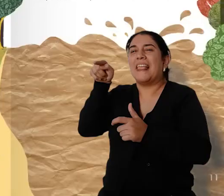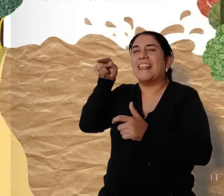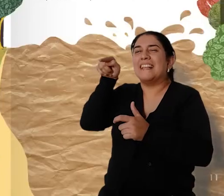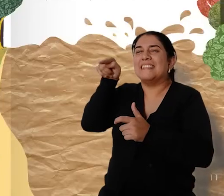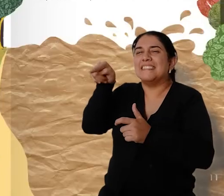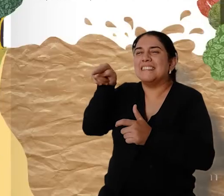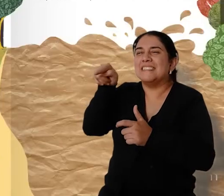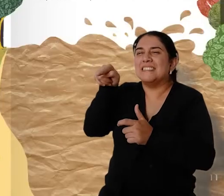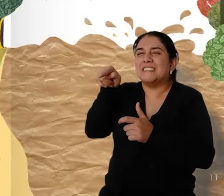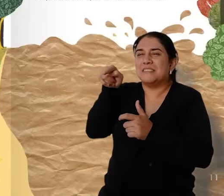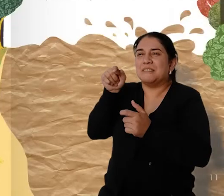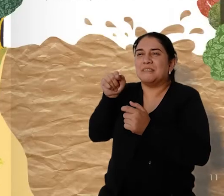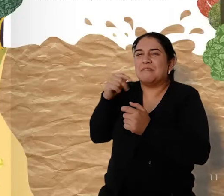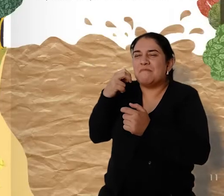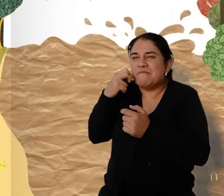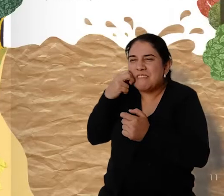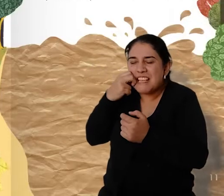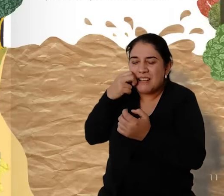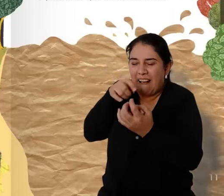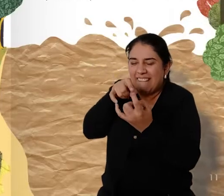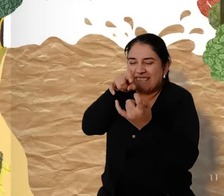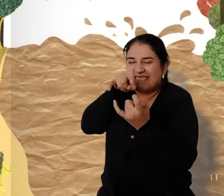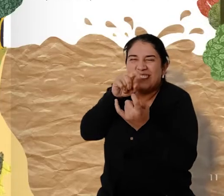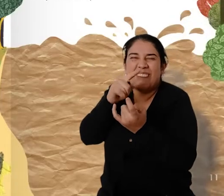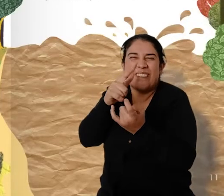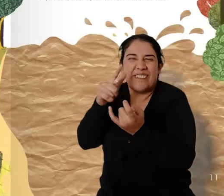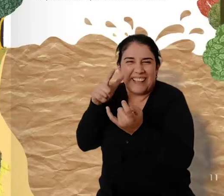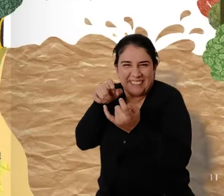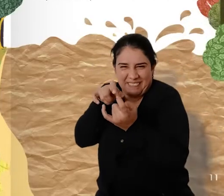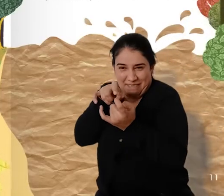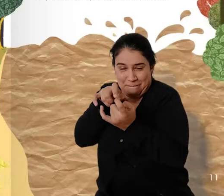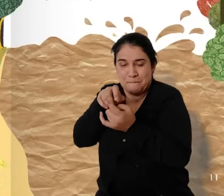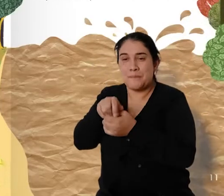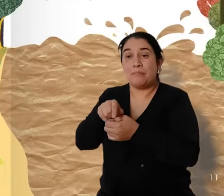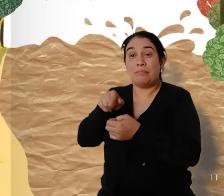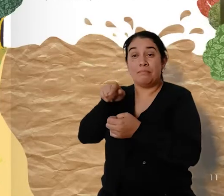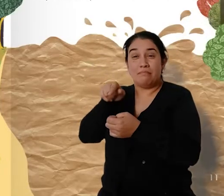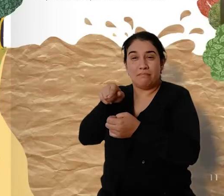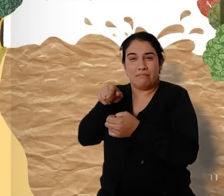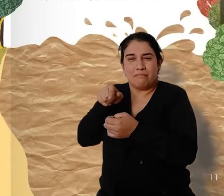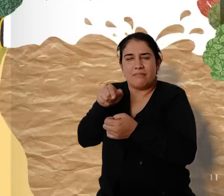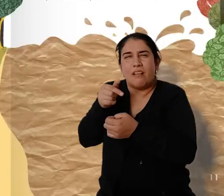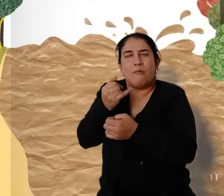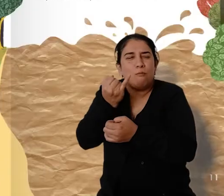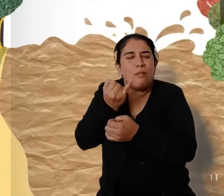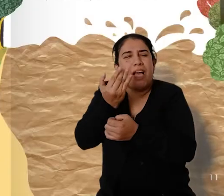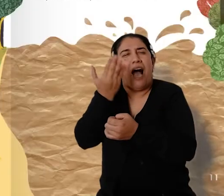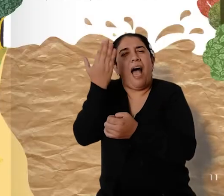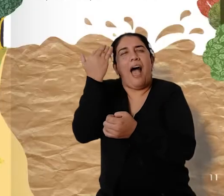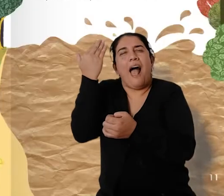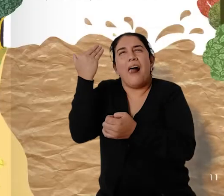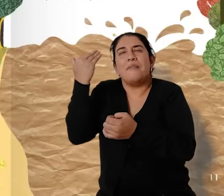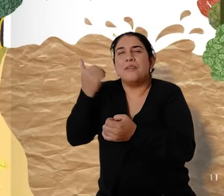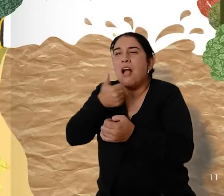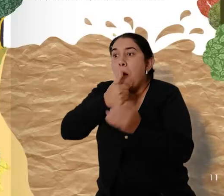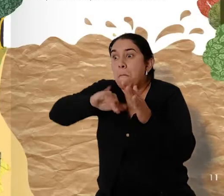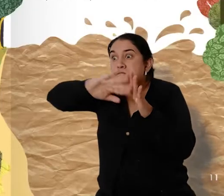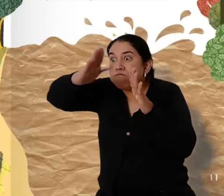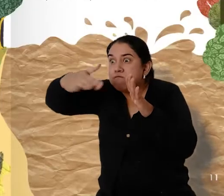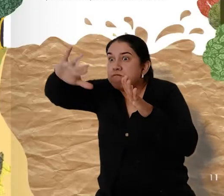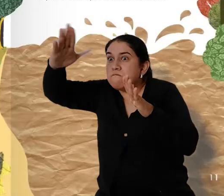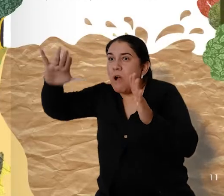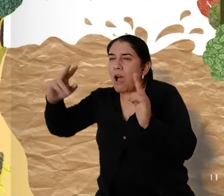quedaban sino 2 dientes sanos en los costados de la boca y que había hecho una vez un viaje hasta el mar, dijo de